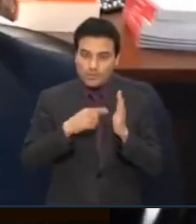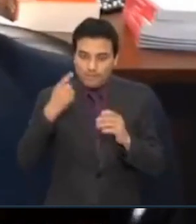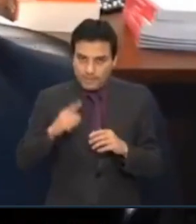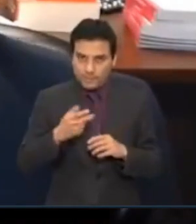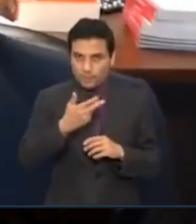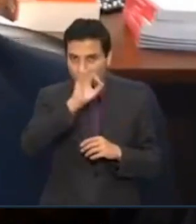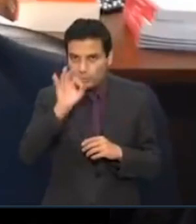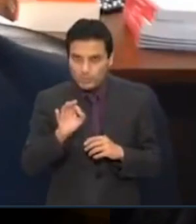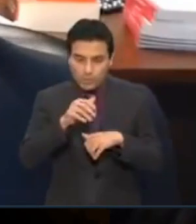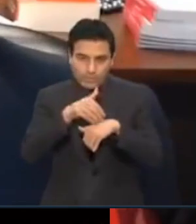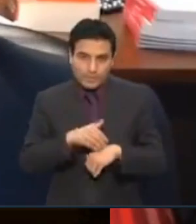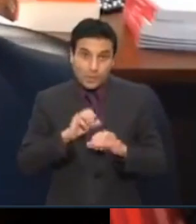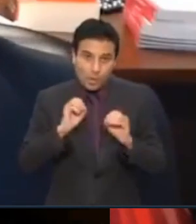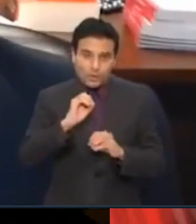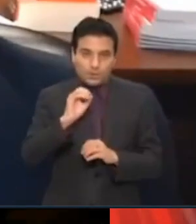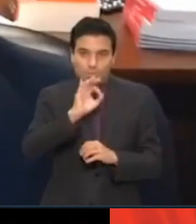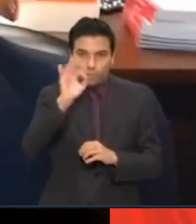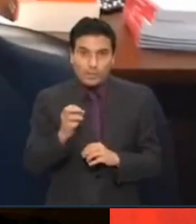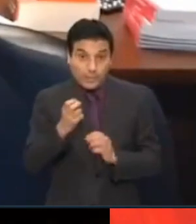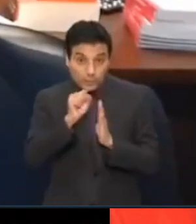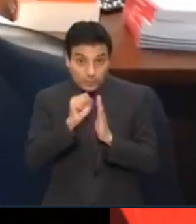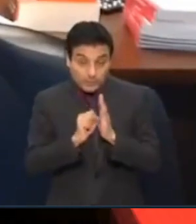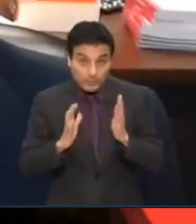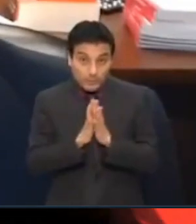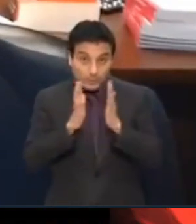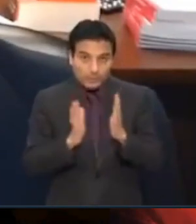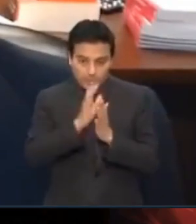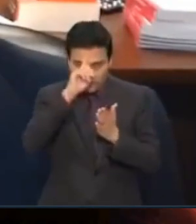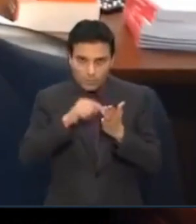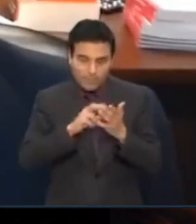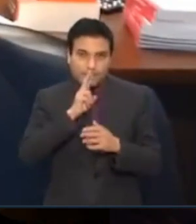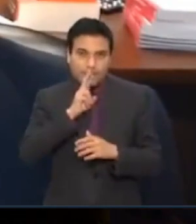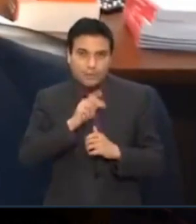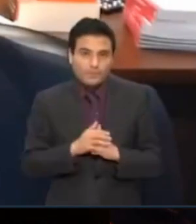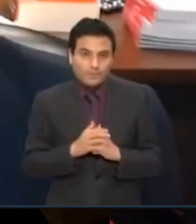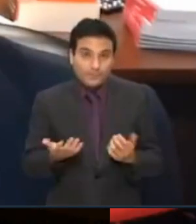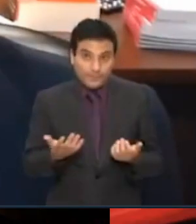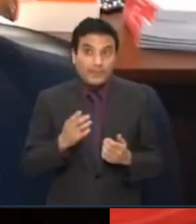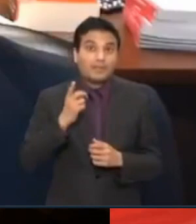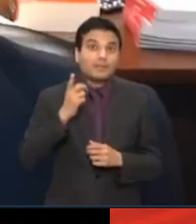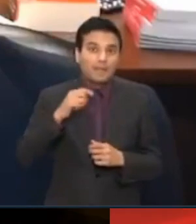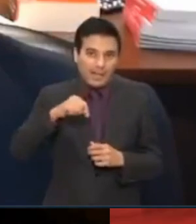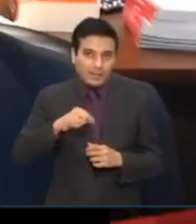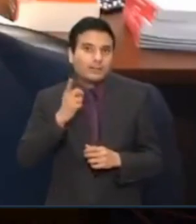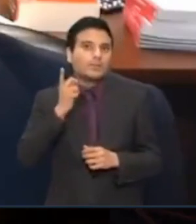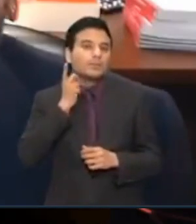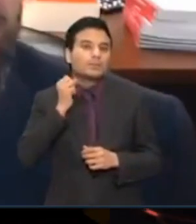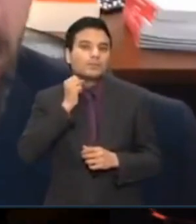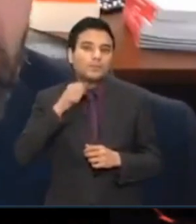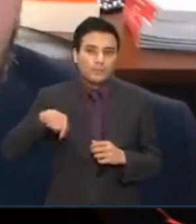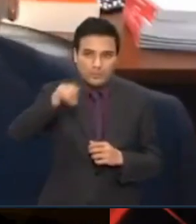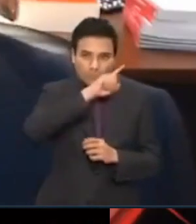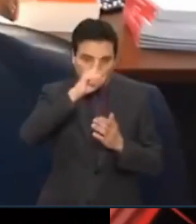llega a ocurrir, la calidad democrática en nuestro sistema electoral se habrá incrementado. Todas y todos los legisladores aquí presentes, estoy convencido,